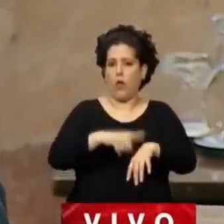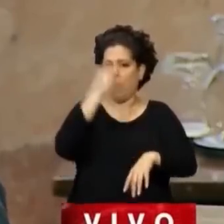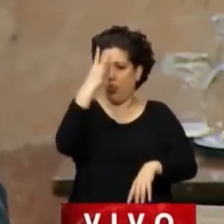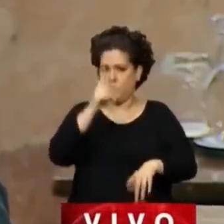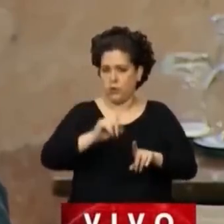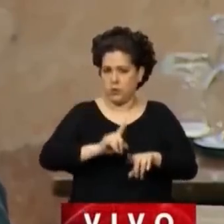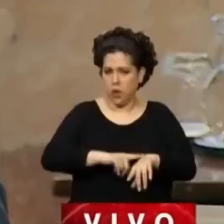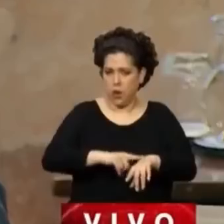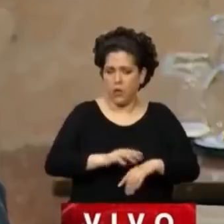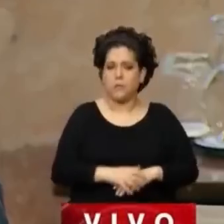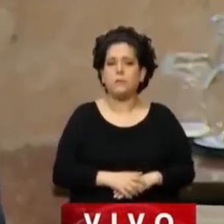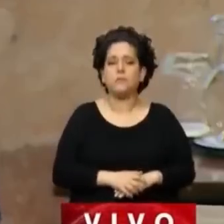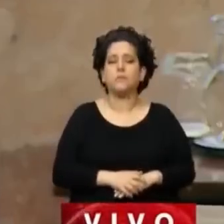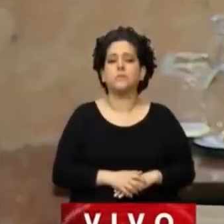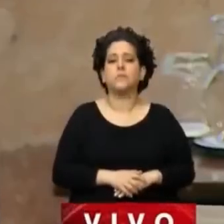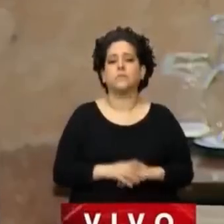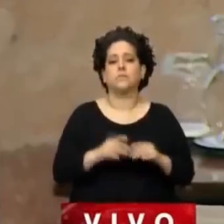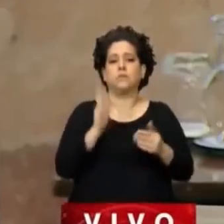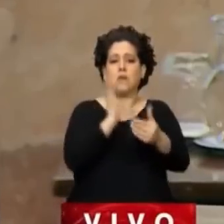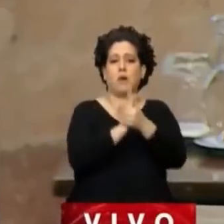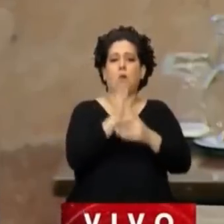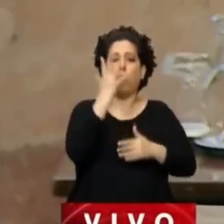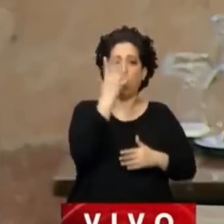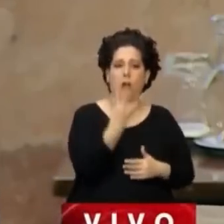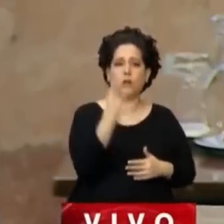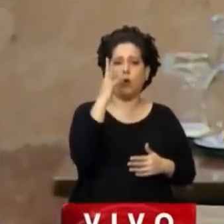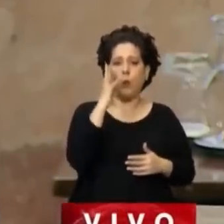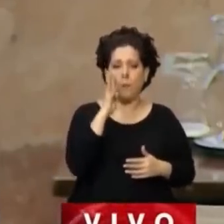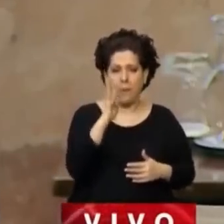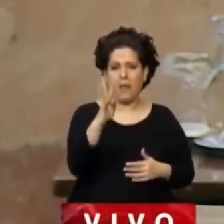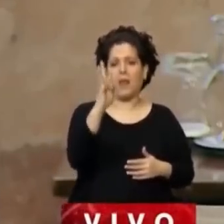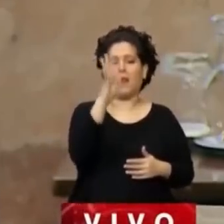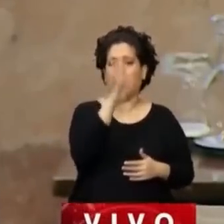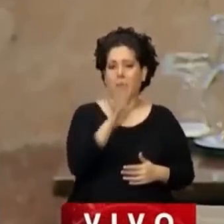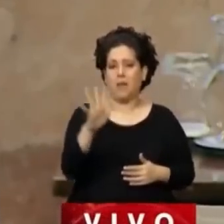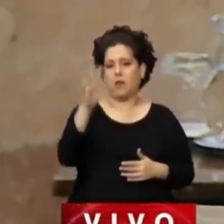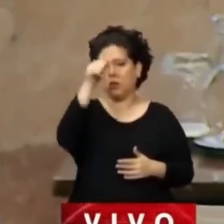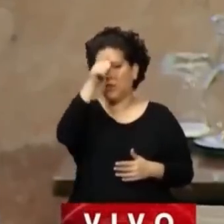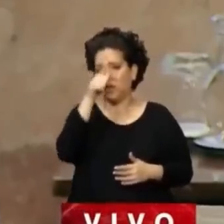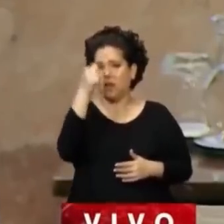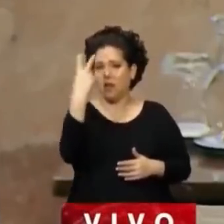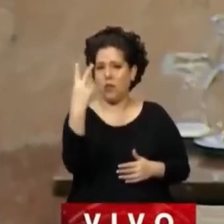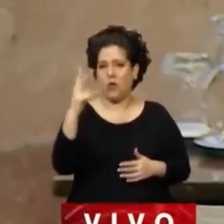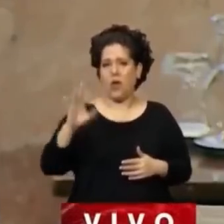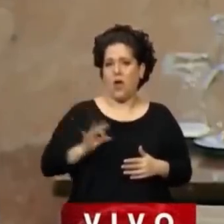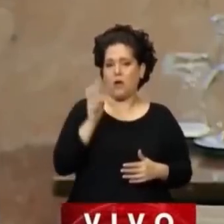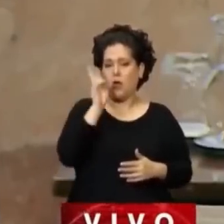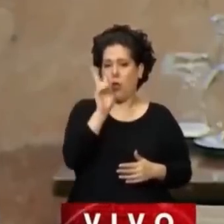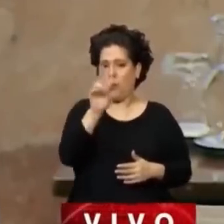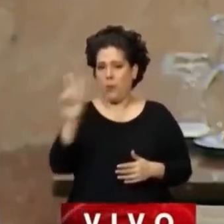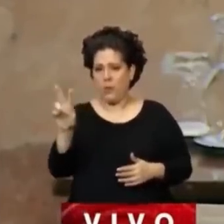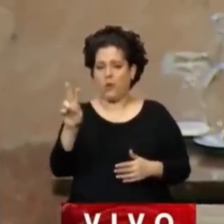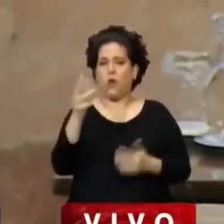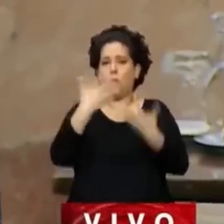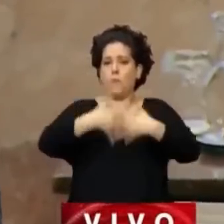a fin de considerar el expediente 4562 de 2022, proyecto de